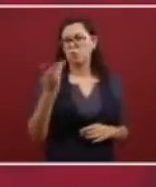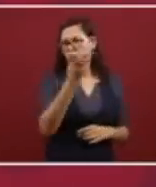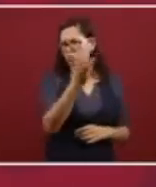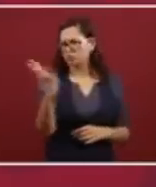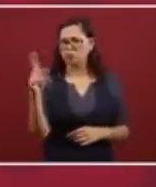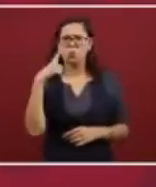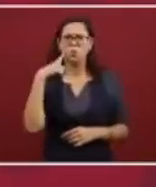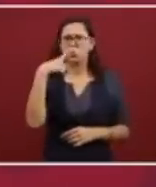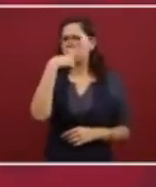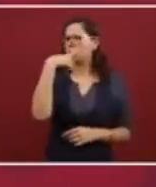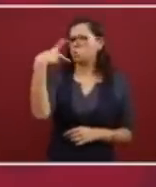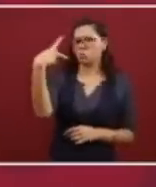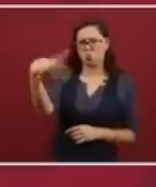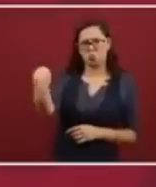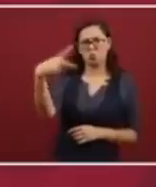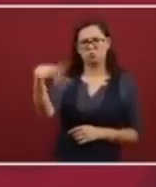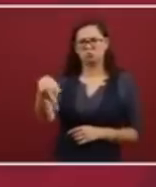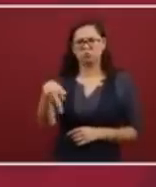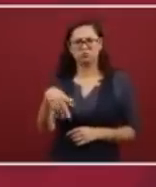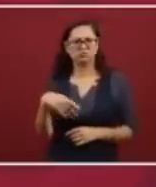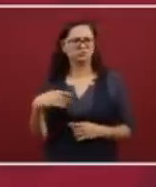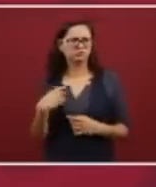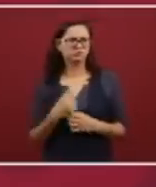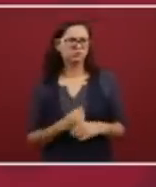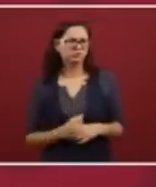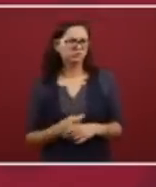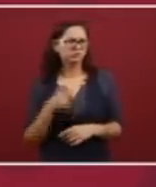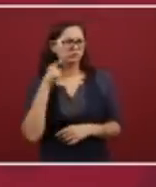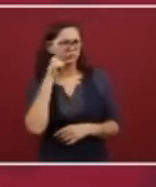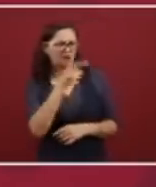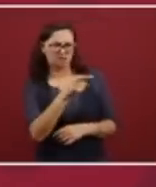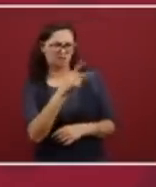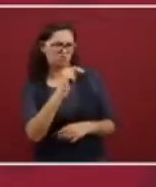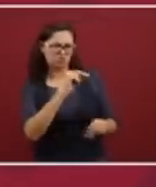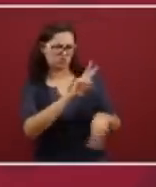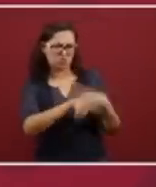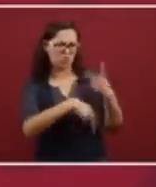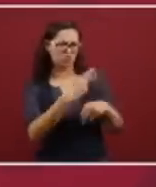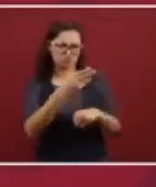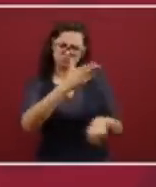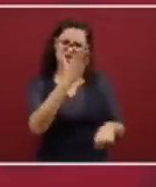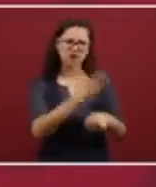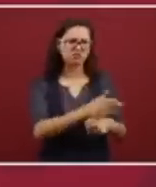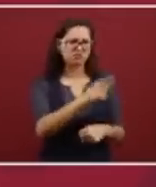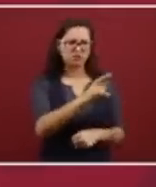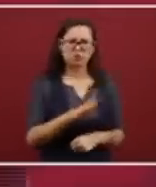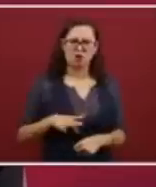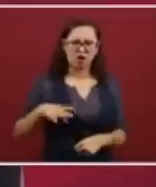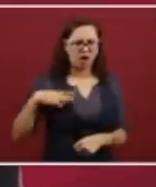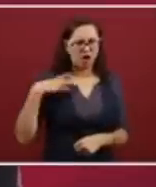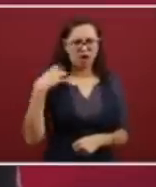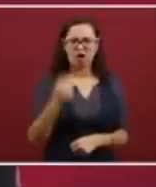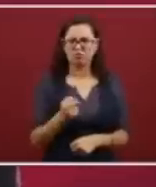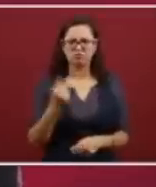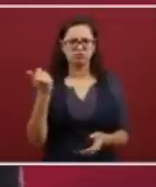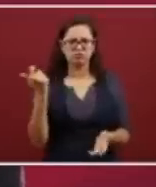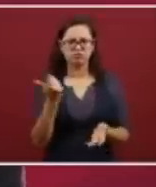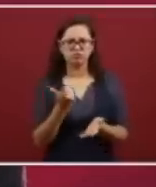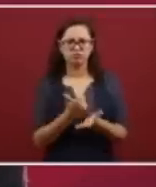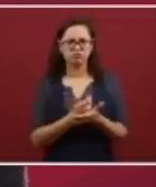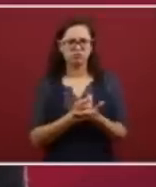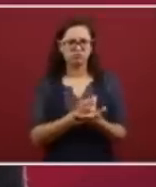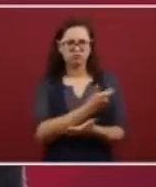optar pueden decidir no voy a ir en castigar a quienes dan